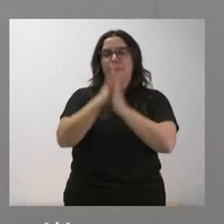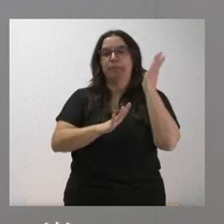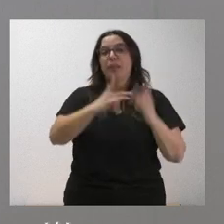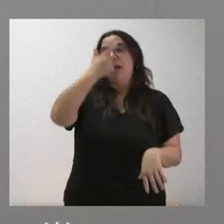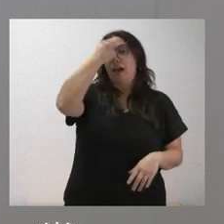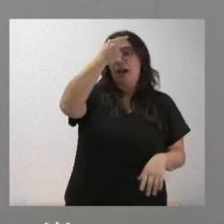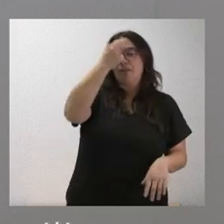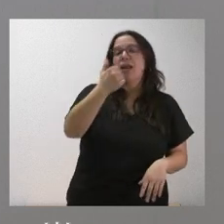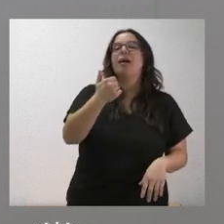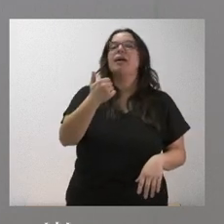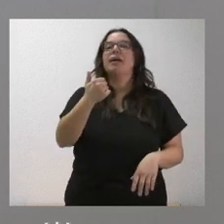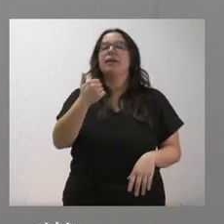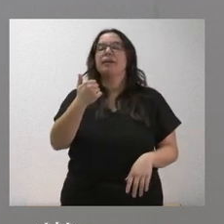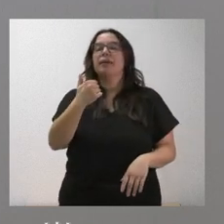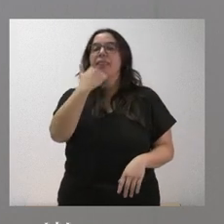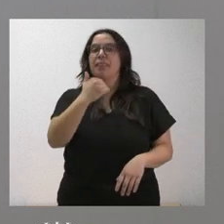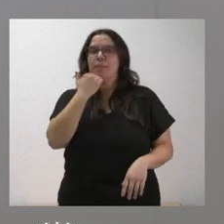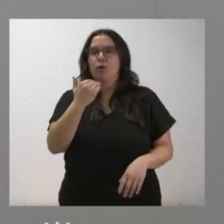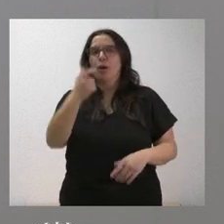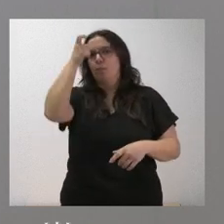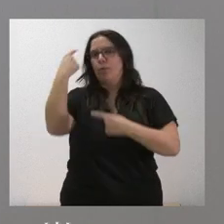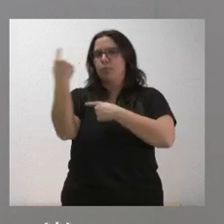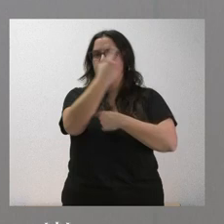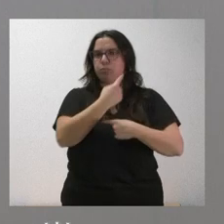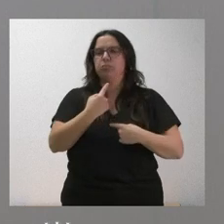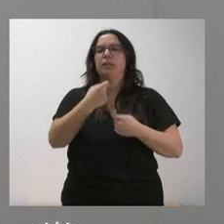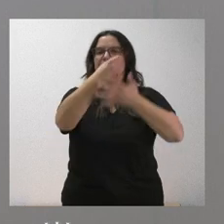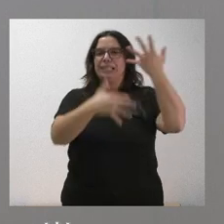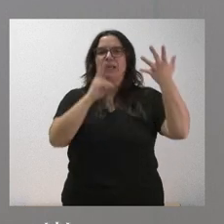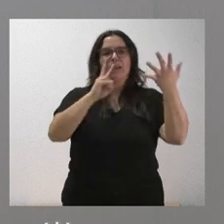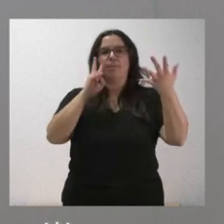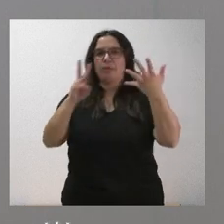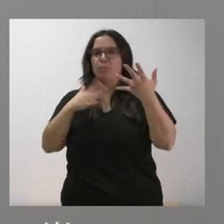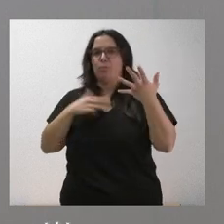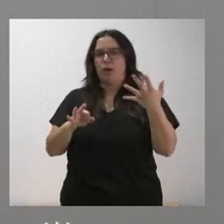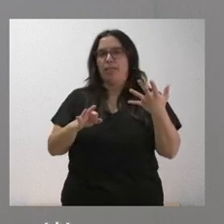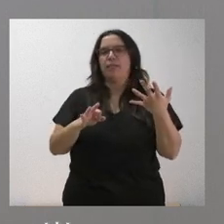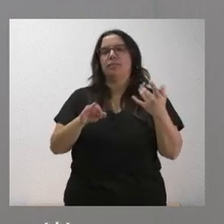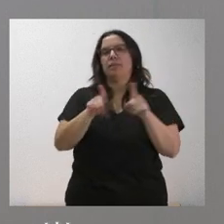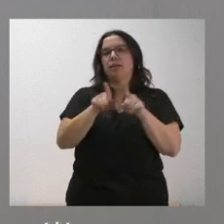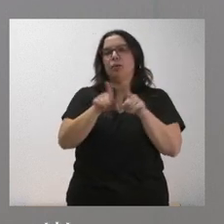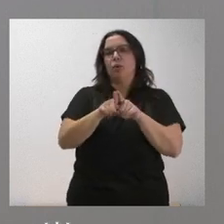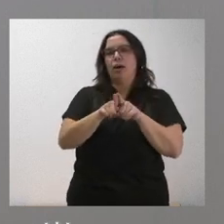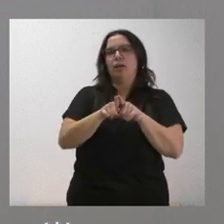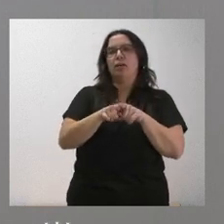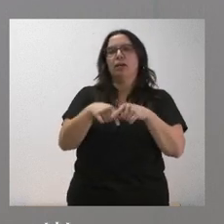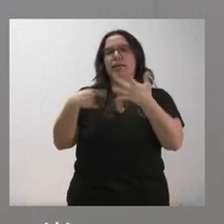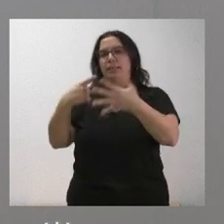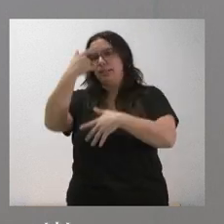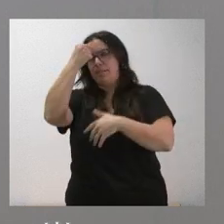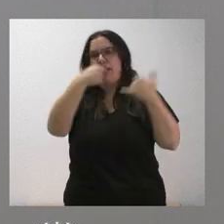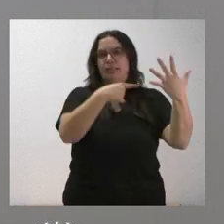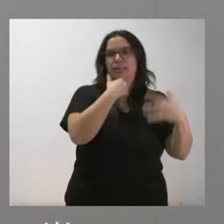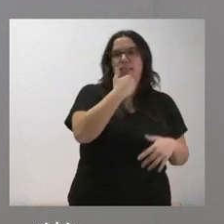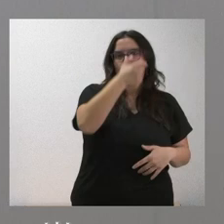Ávila y cinco términos municipales en Zamora tienen ustedes la relación completa de los seis términos municipales tanto de Ávila como de Zamora